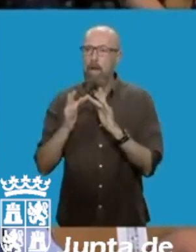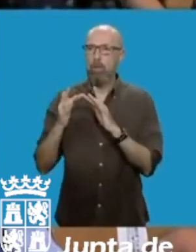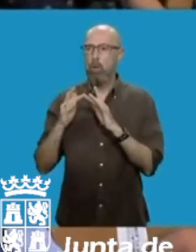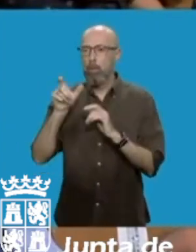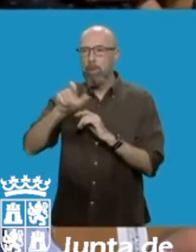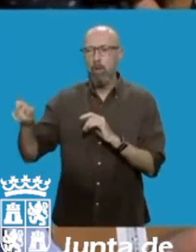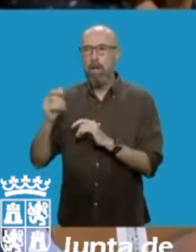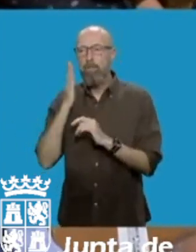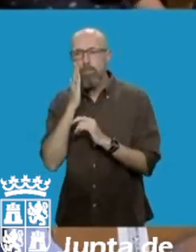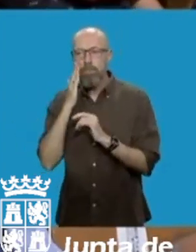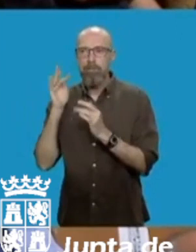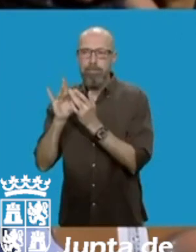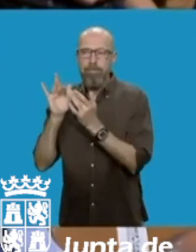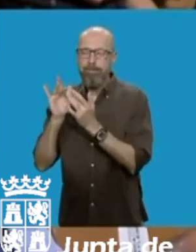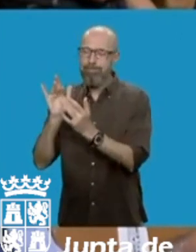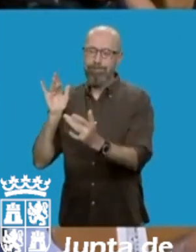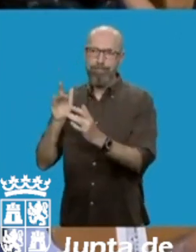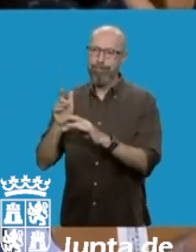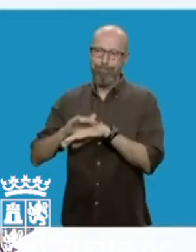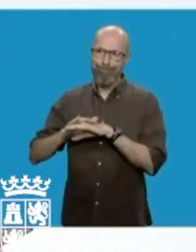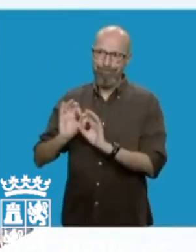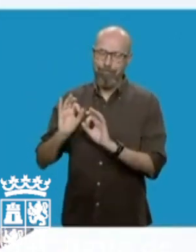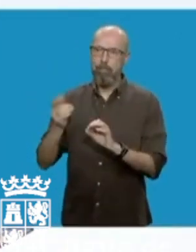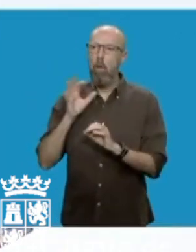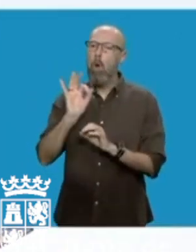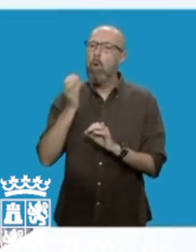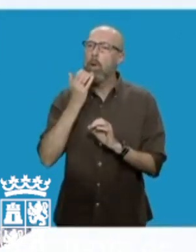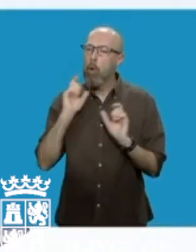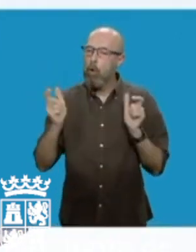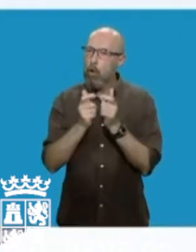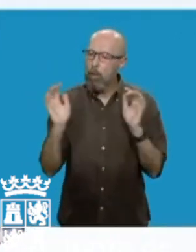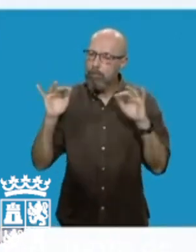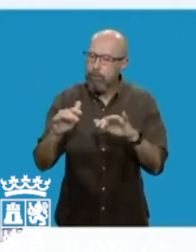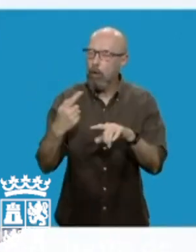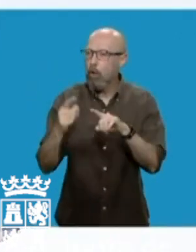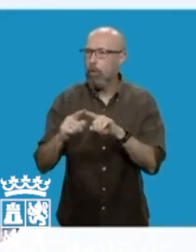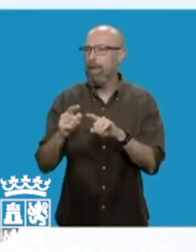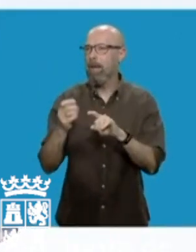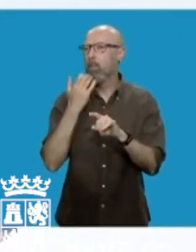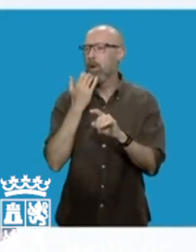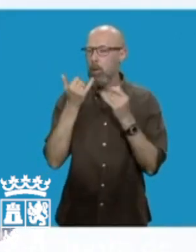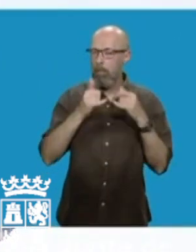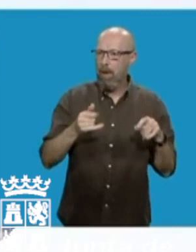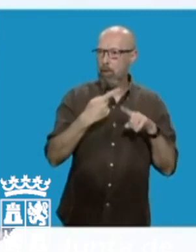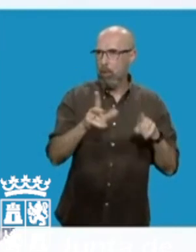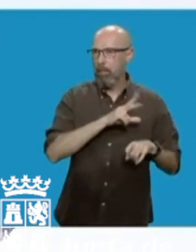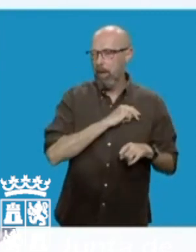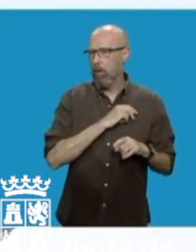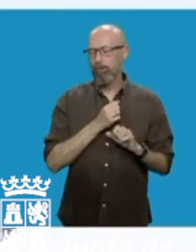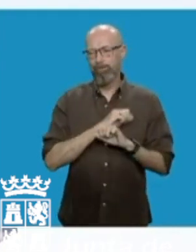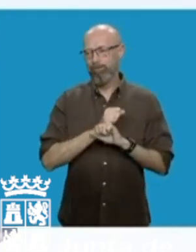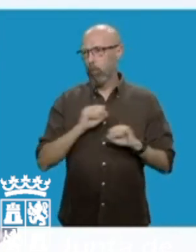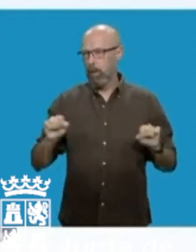queridos, y sin poder juntarnos para celebrar acontecimientos como este tan importantes, la gala del año pasado, que tuvo que ser